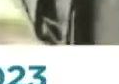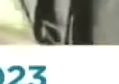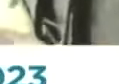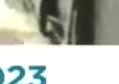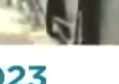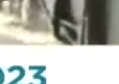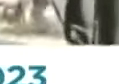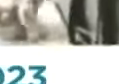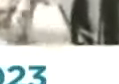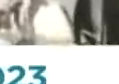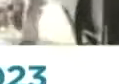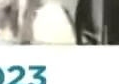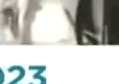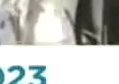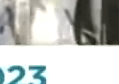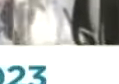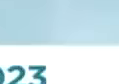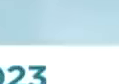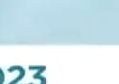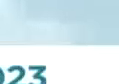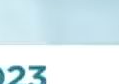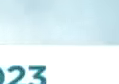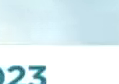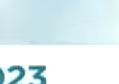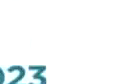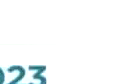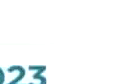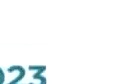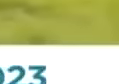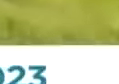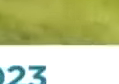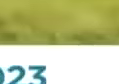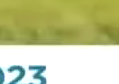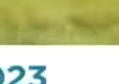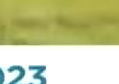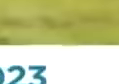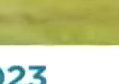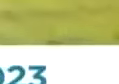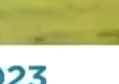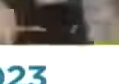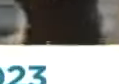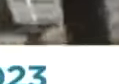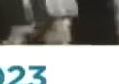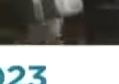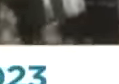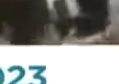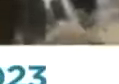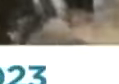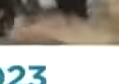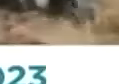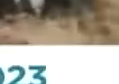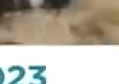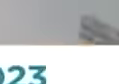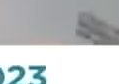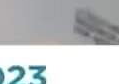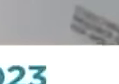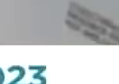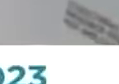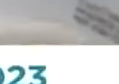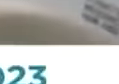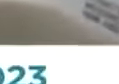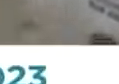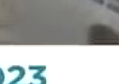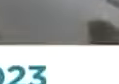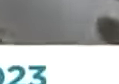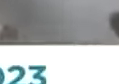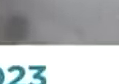nuestro, él es el Kiwi nuestro. Así como nuestra bandera, el tricolor es Venezuela. Él